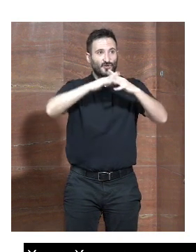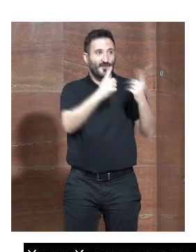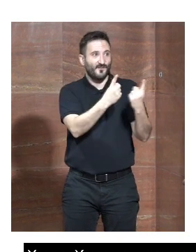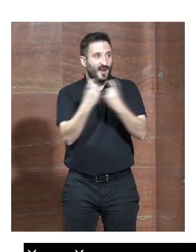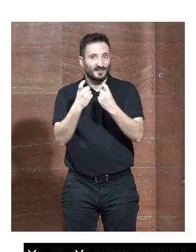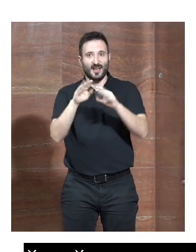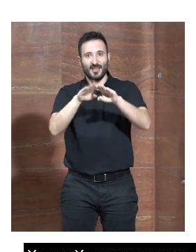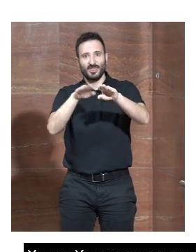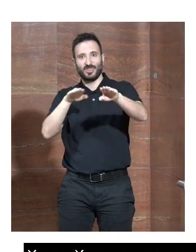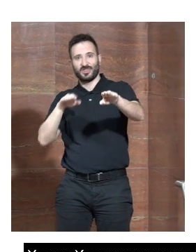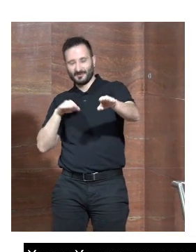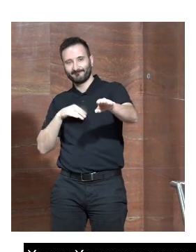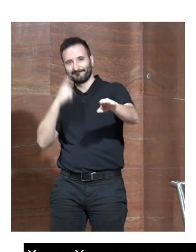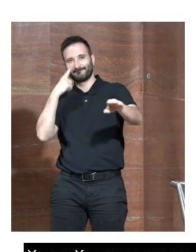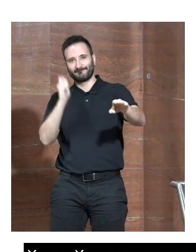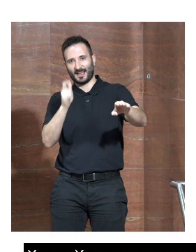estas brechas que encontramos.